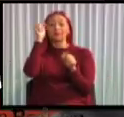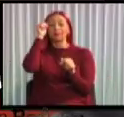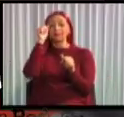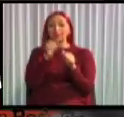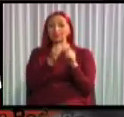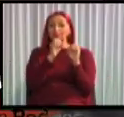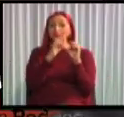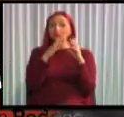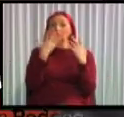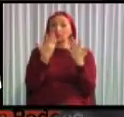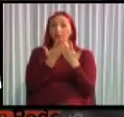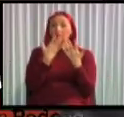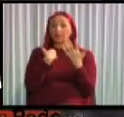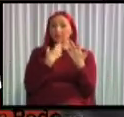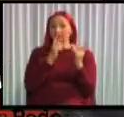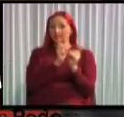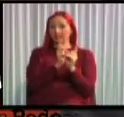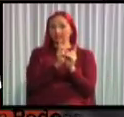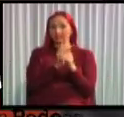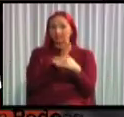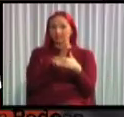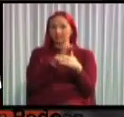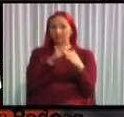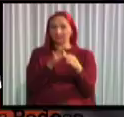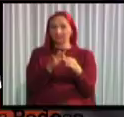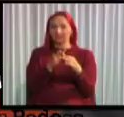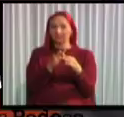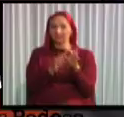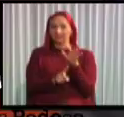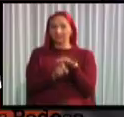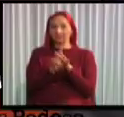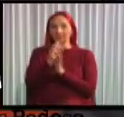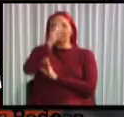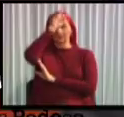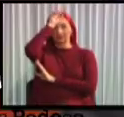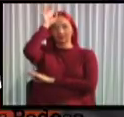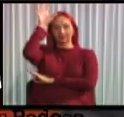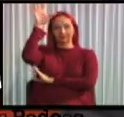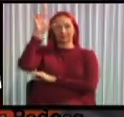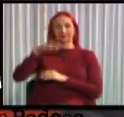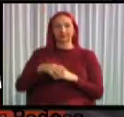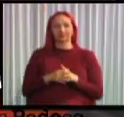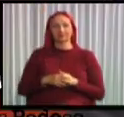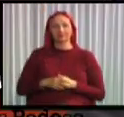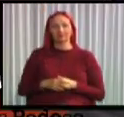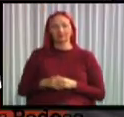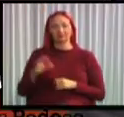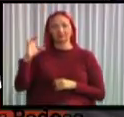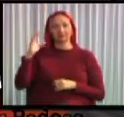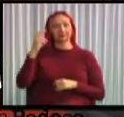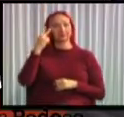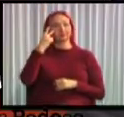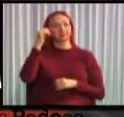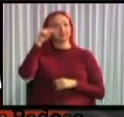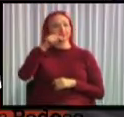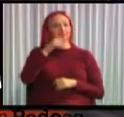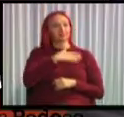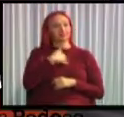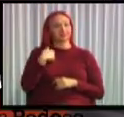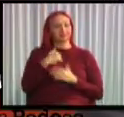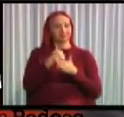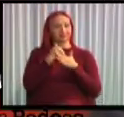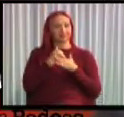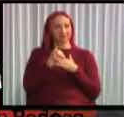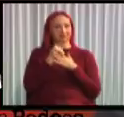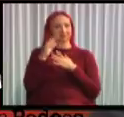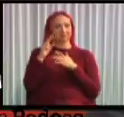mucho cómo fuimos sentados juntos en Friburgo. Don Christopher fue el que me llevó, bueno, a